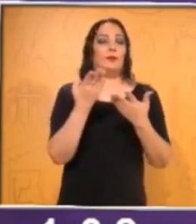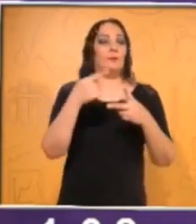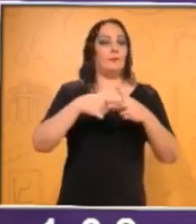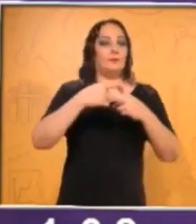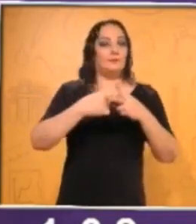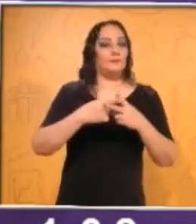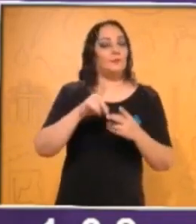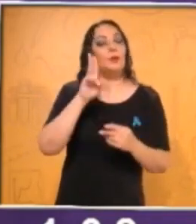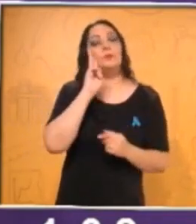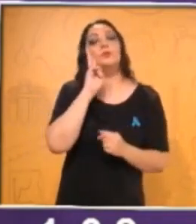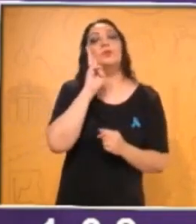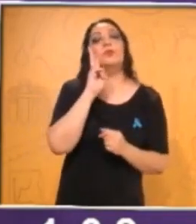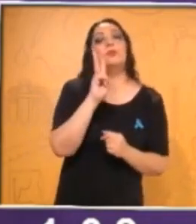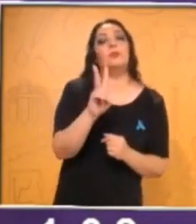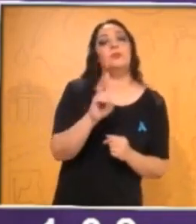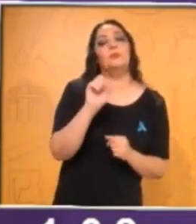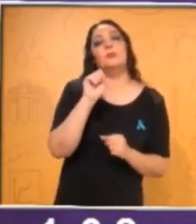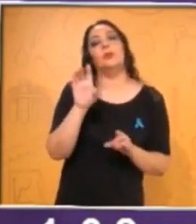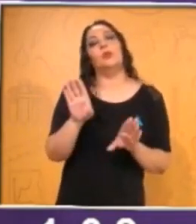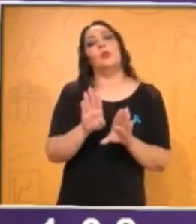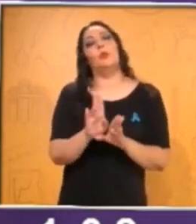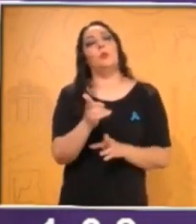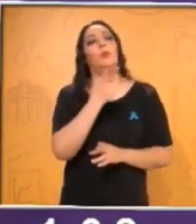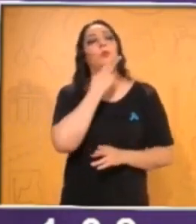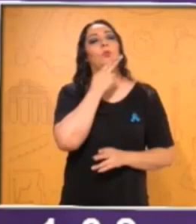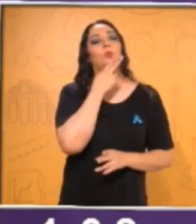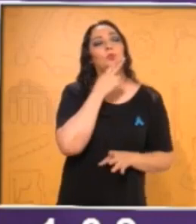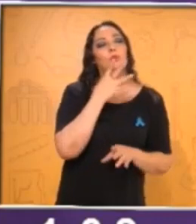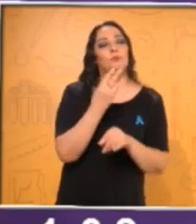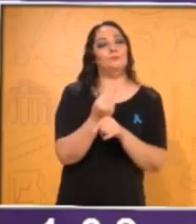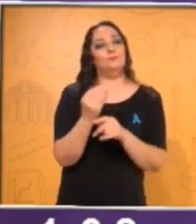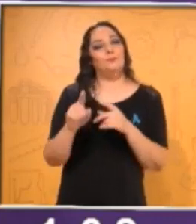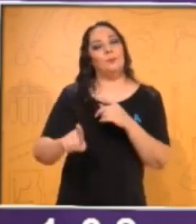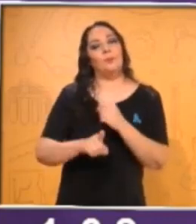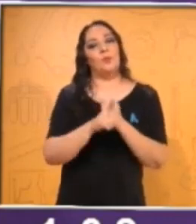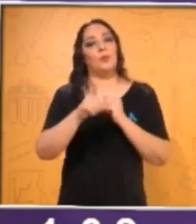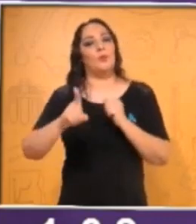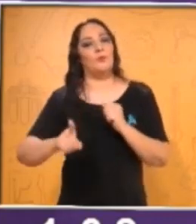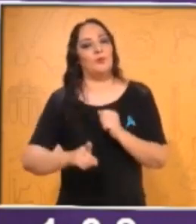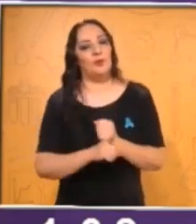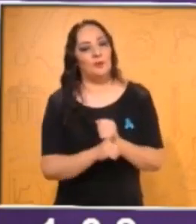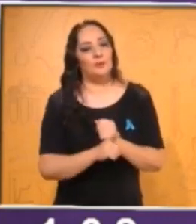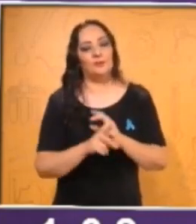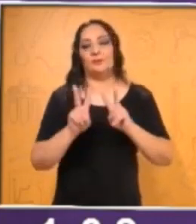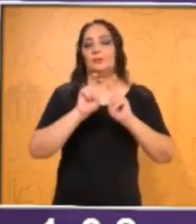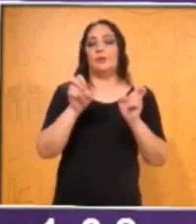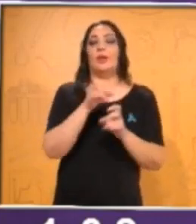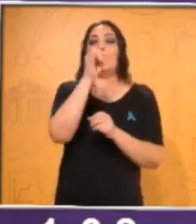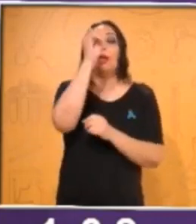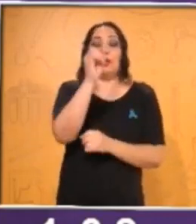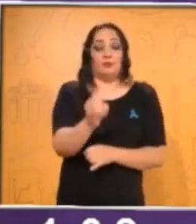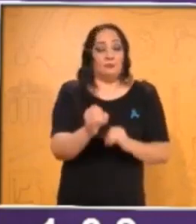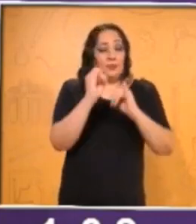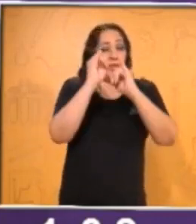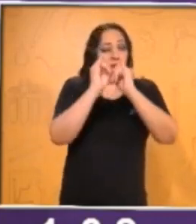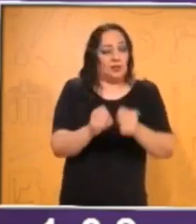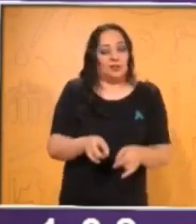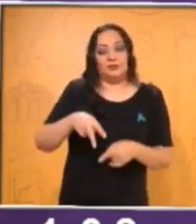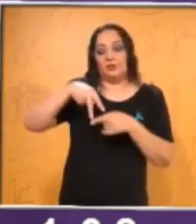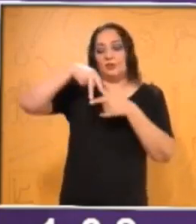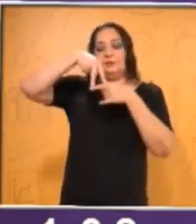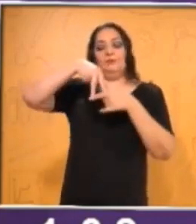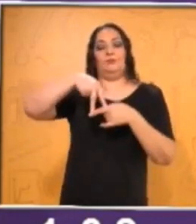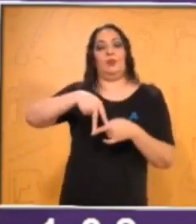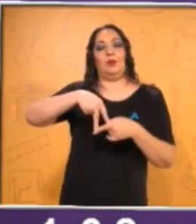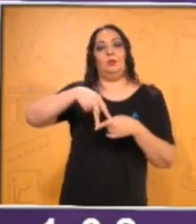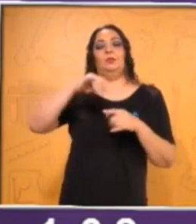vamos a ver pues el uso de problemas, resolver problemas con las características que tienen los triángulos y